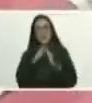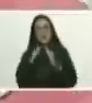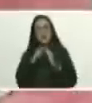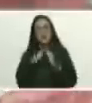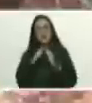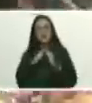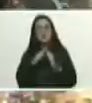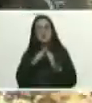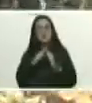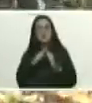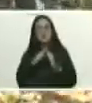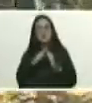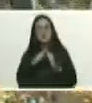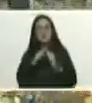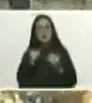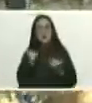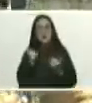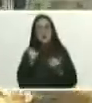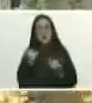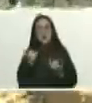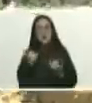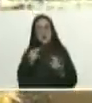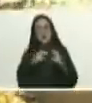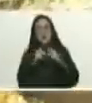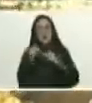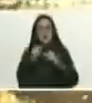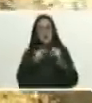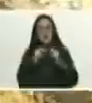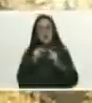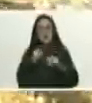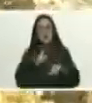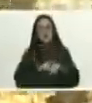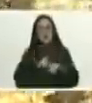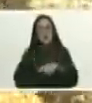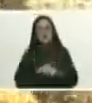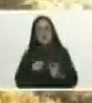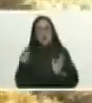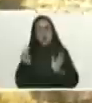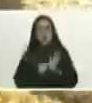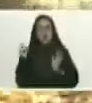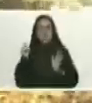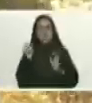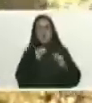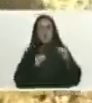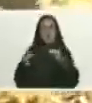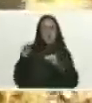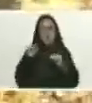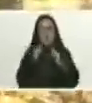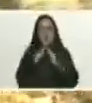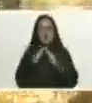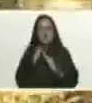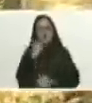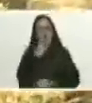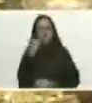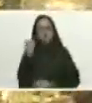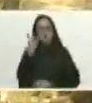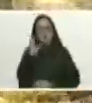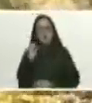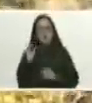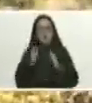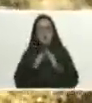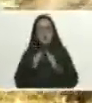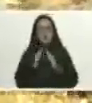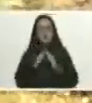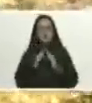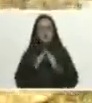sido construido en tiempo récord. Además, estas 440